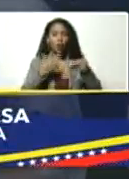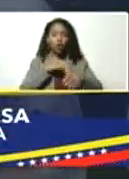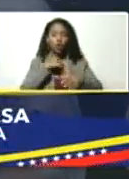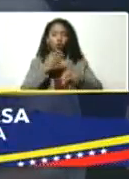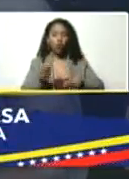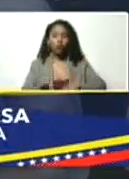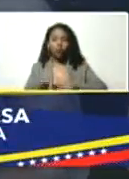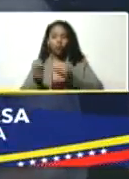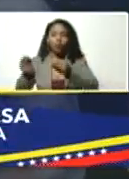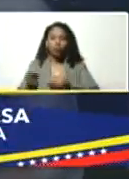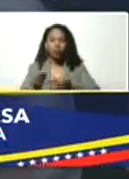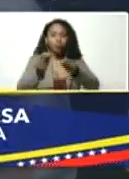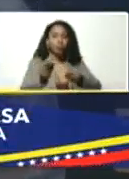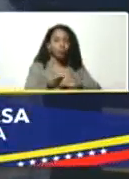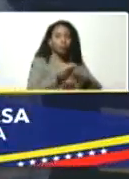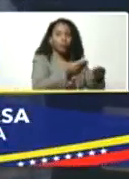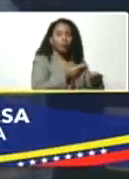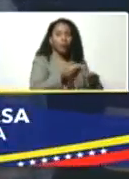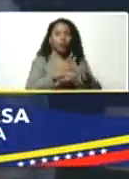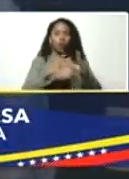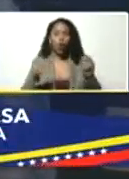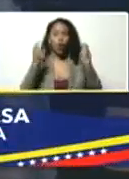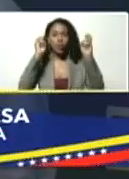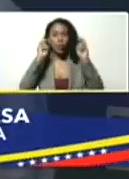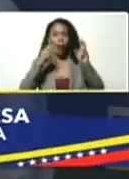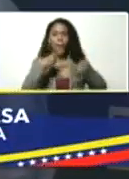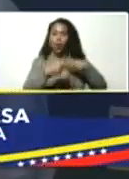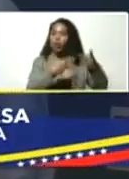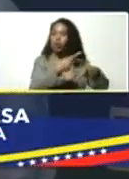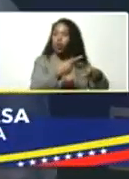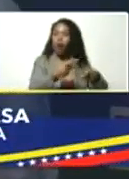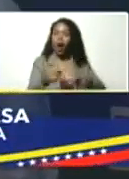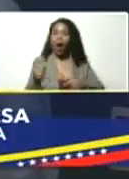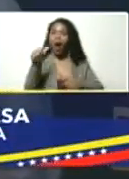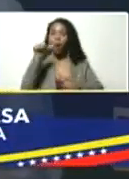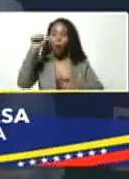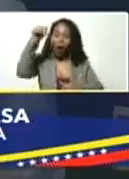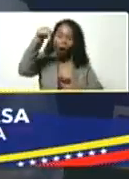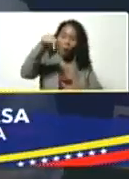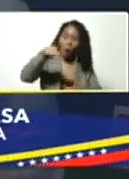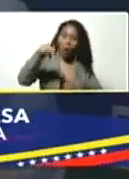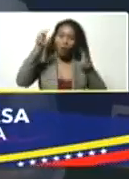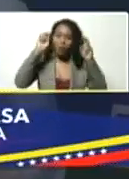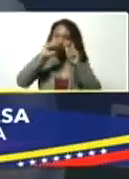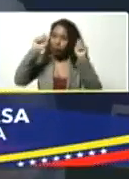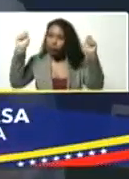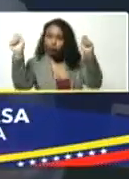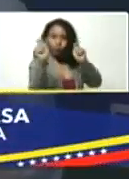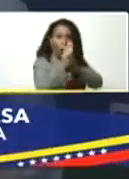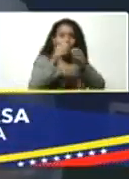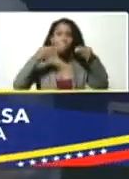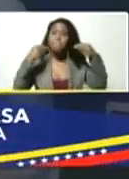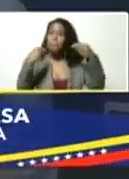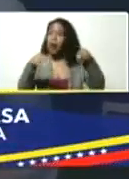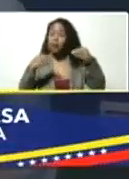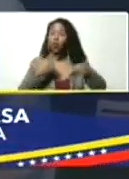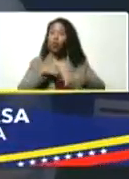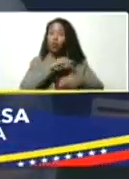a todos los sectores de la cadena productiva aguas abajo del sector transformador del plástico.